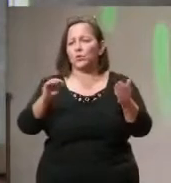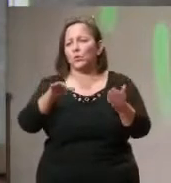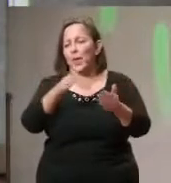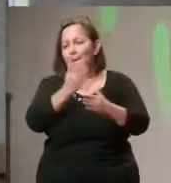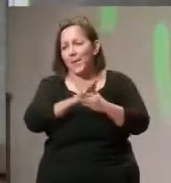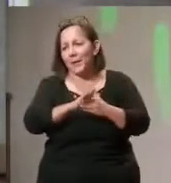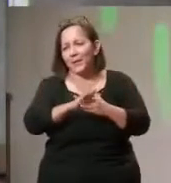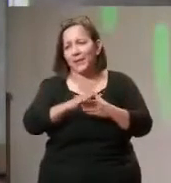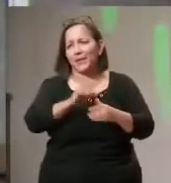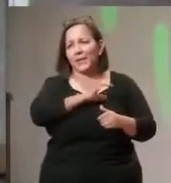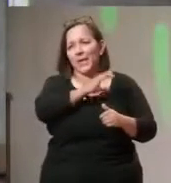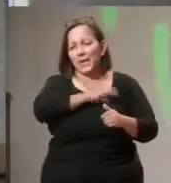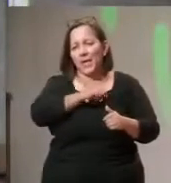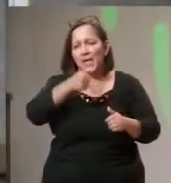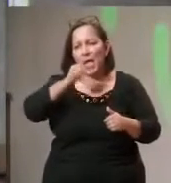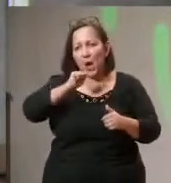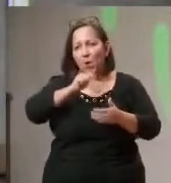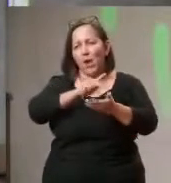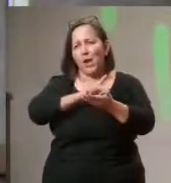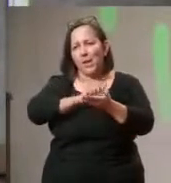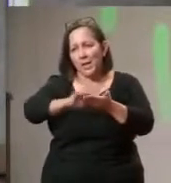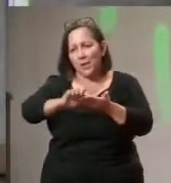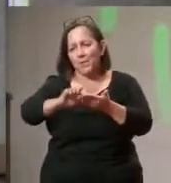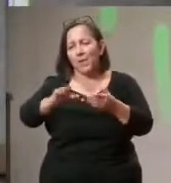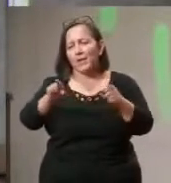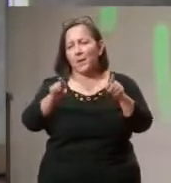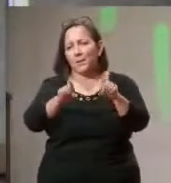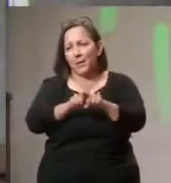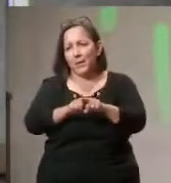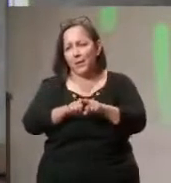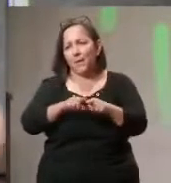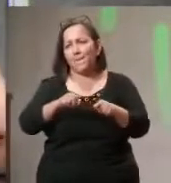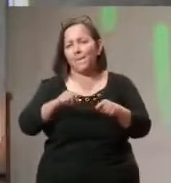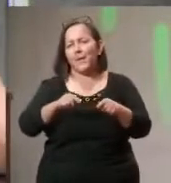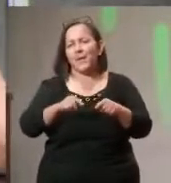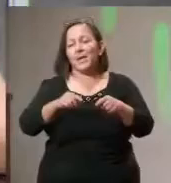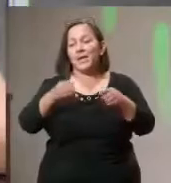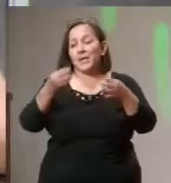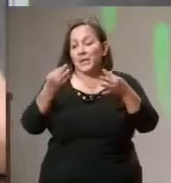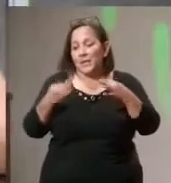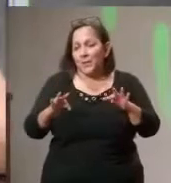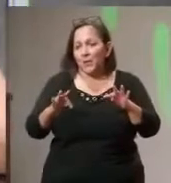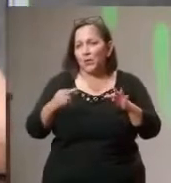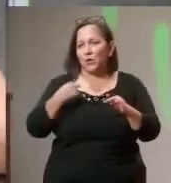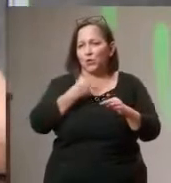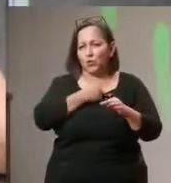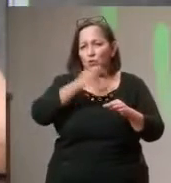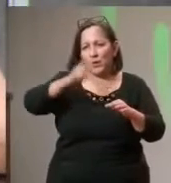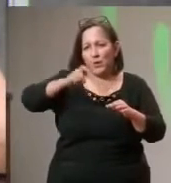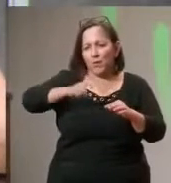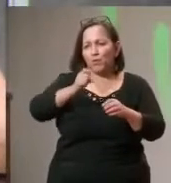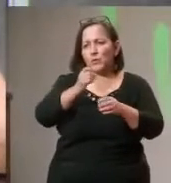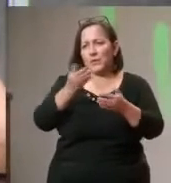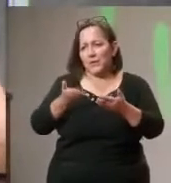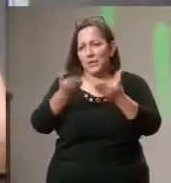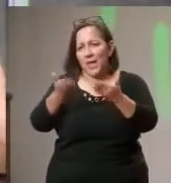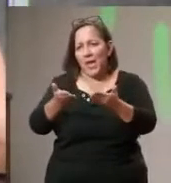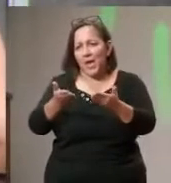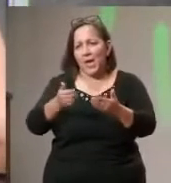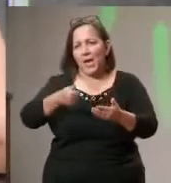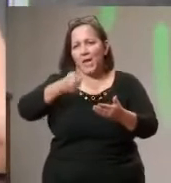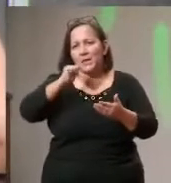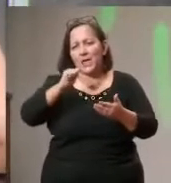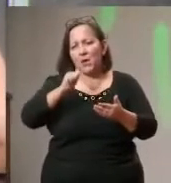parte de calidad de agua potable y la importancia que le debemos de dar al tratamiento de las aguas residuales, ¿verdad? En nuestro país conocemos